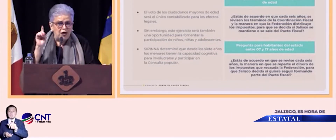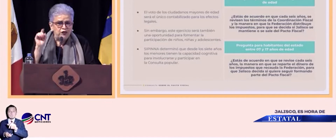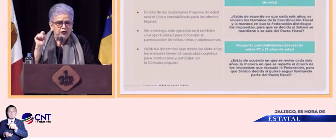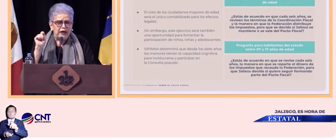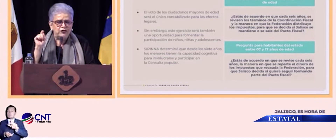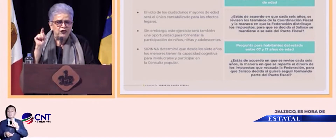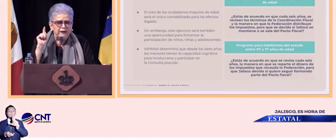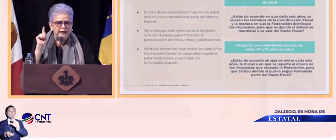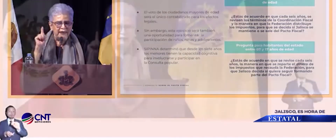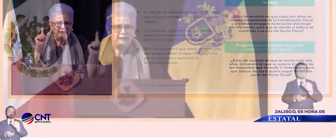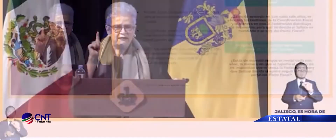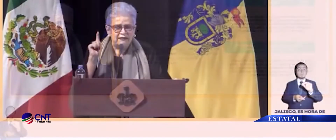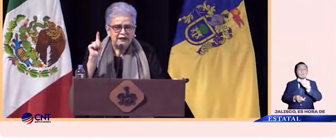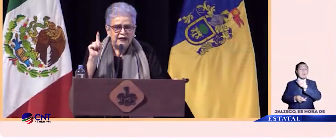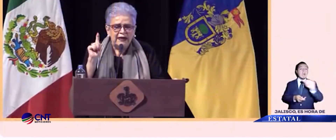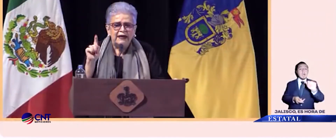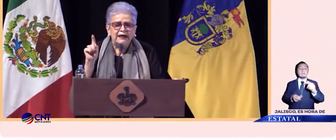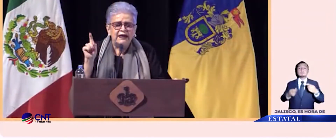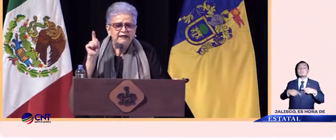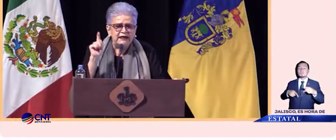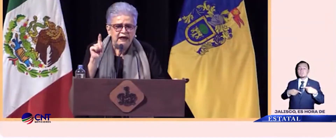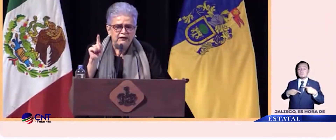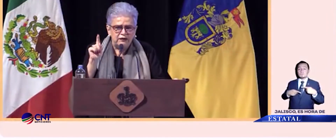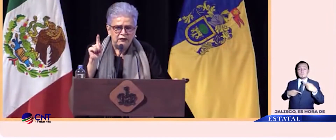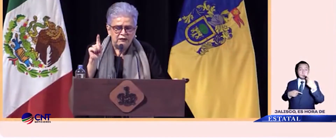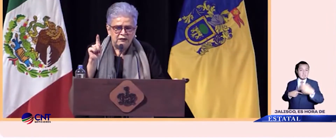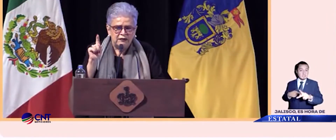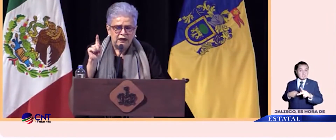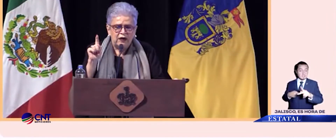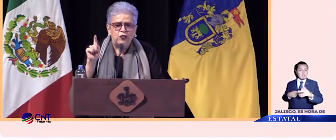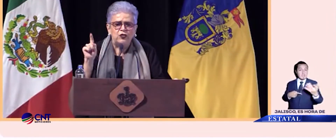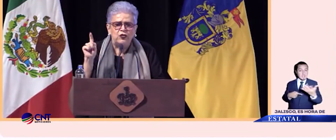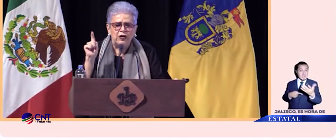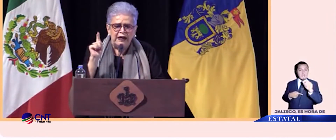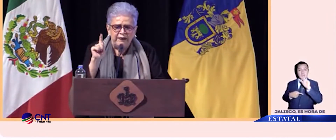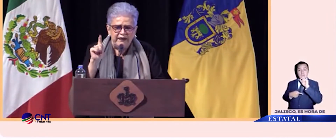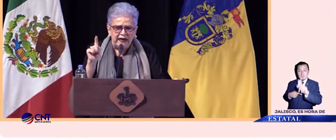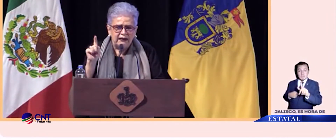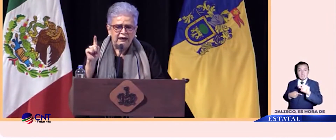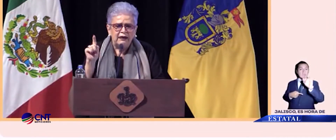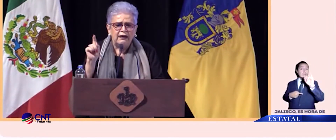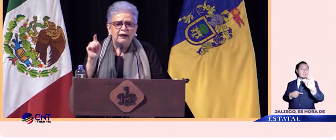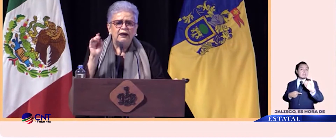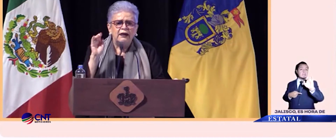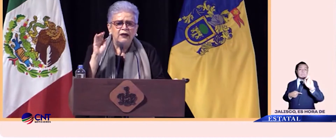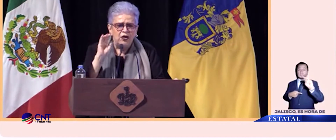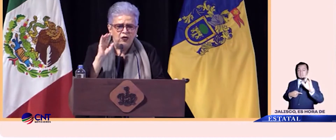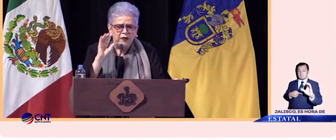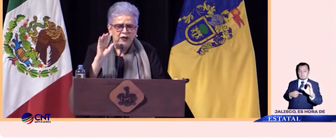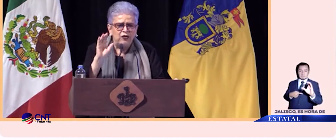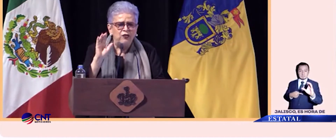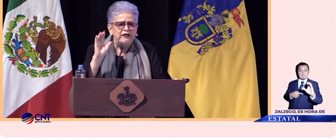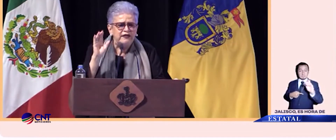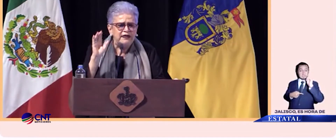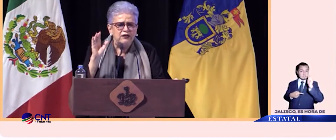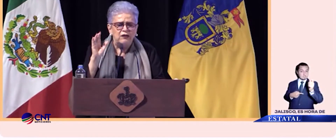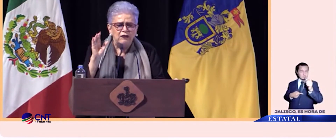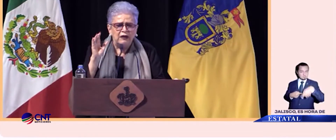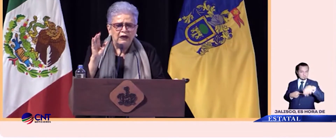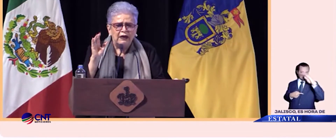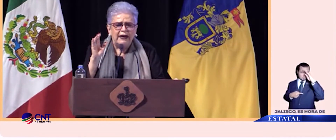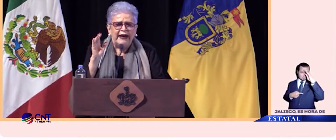no a los ciudadanos, a los habitantes. Y en este caso, junto con el IEPC y con el gobierno, hemos